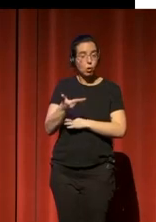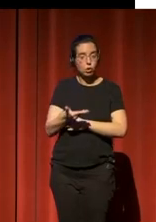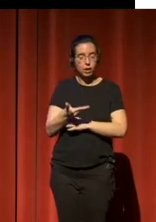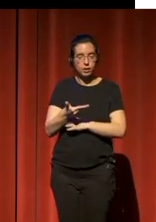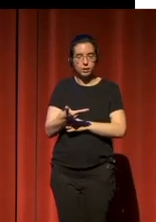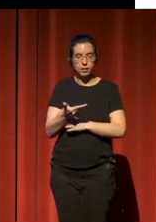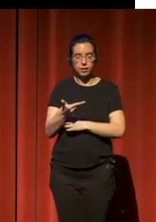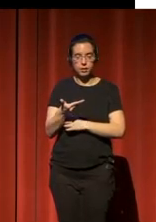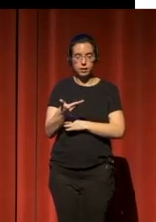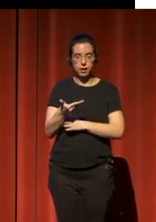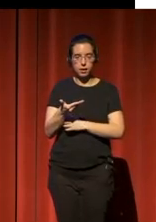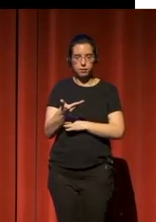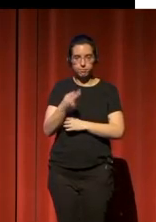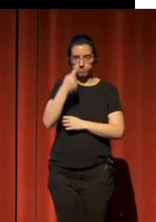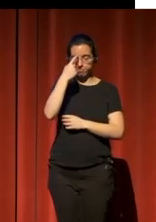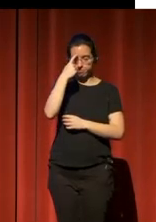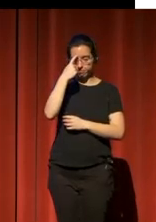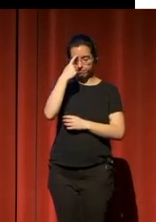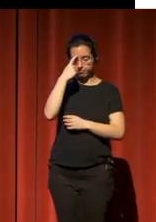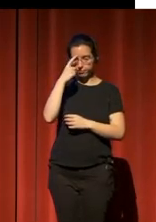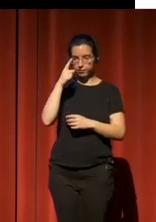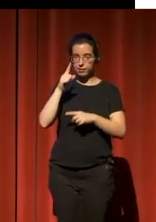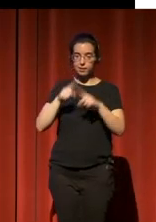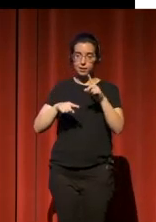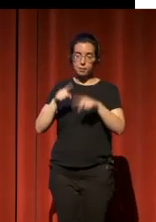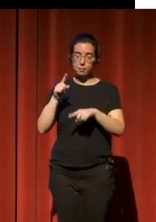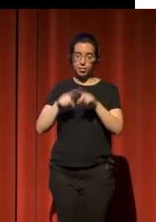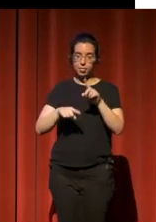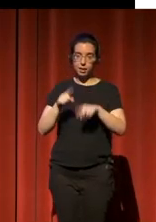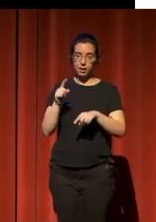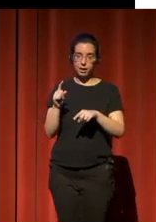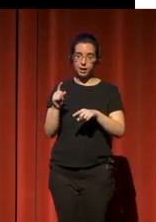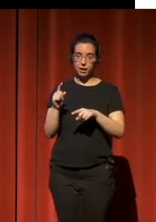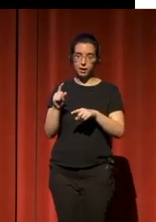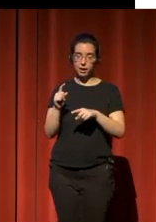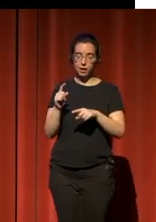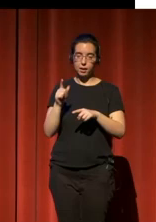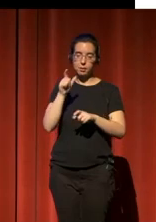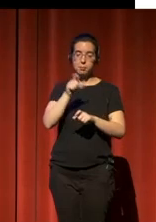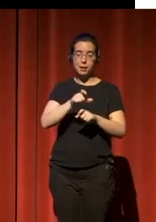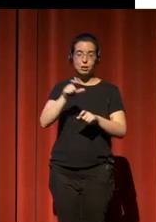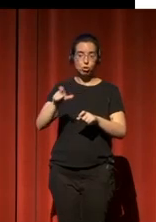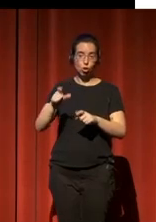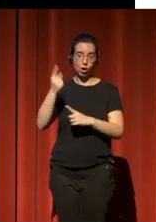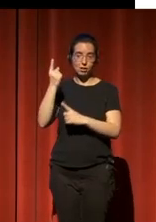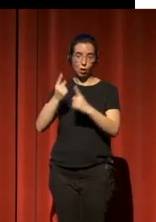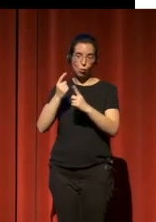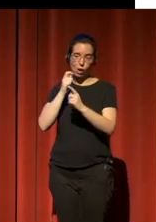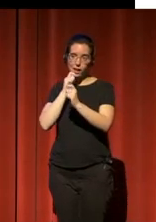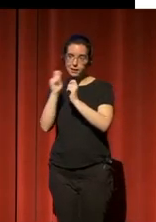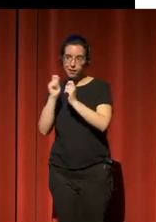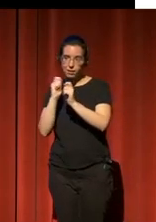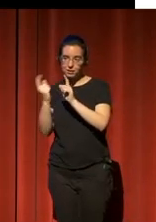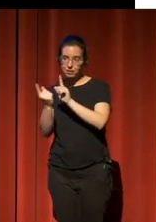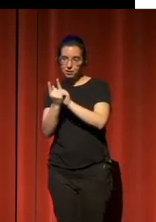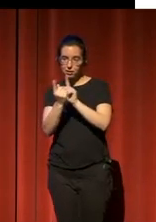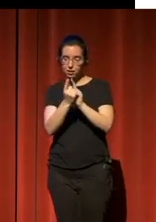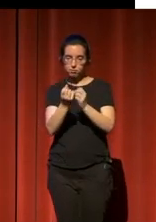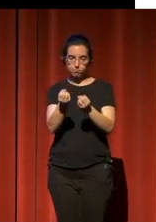su de acuerdo a cómo expresan algunos algún personal o sea diferentes personas entrevistadas